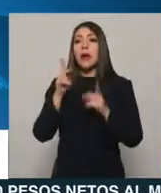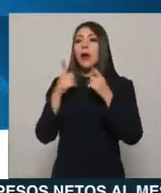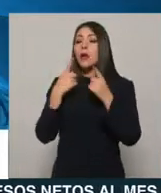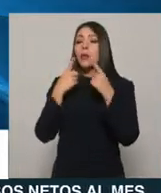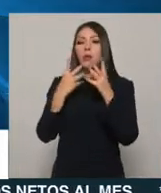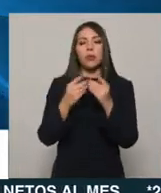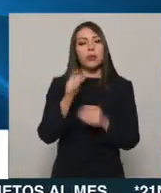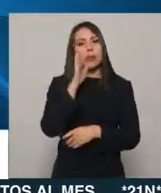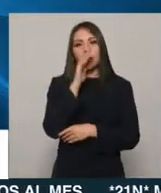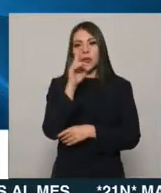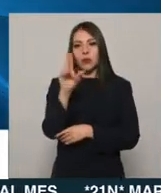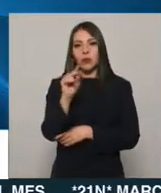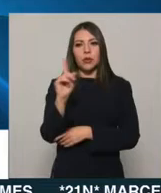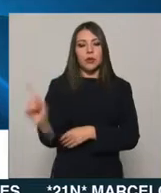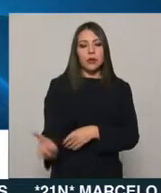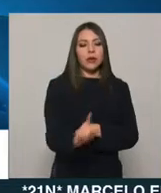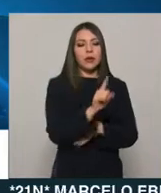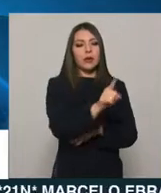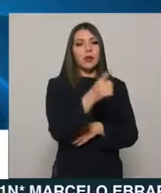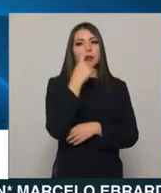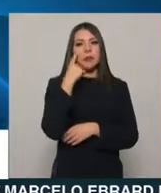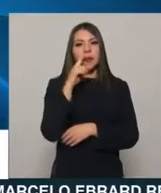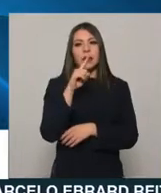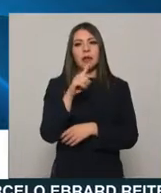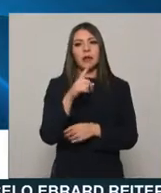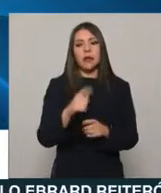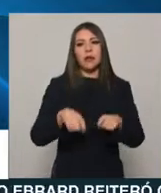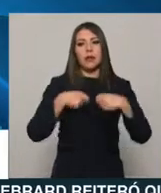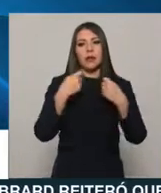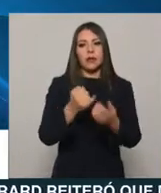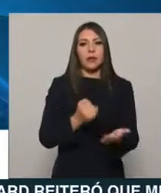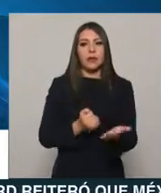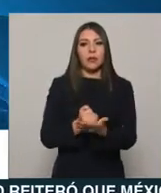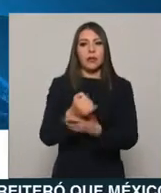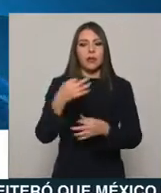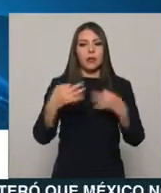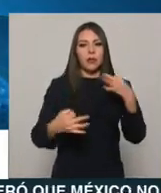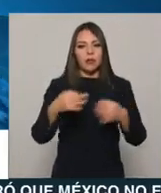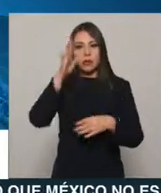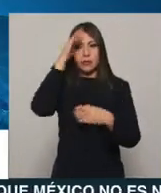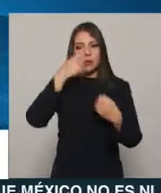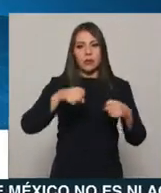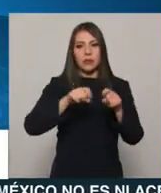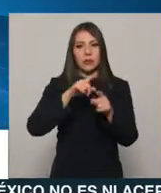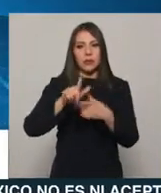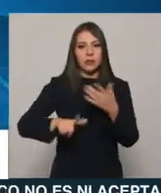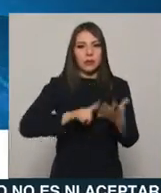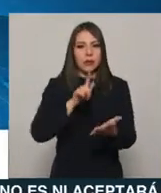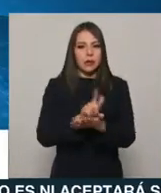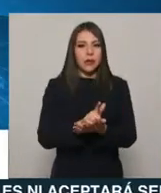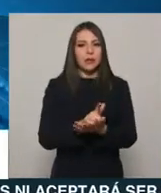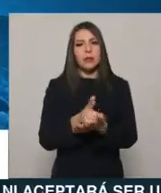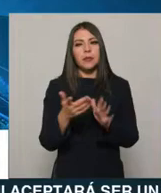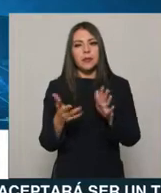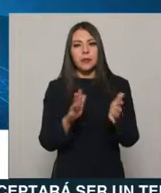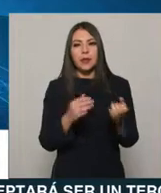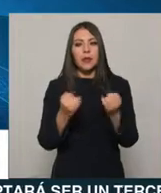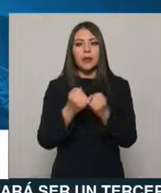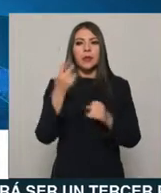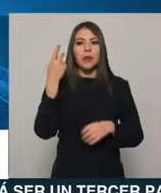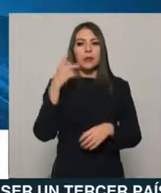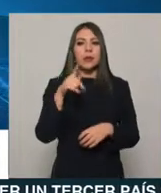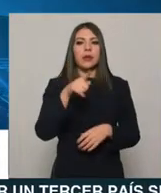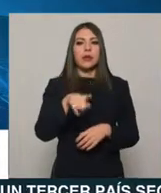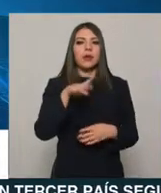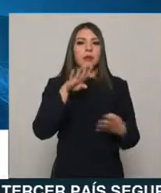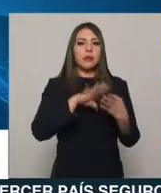una mediación, sino a través de una facilitación por determinación de la ley. Es más o menos lo mismo, pero la cuestión